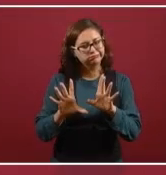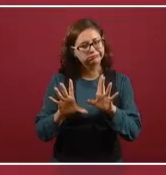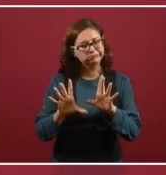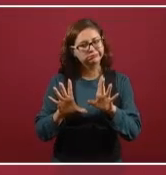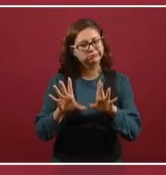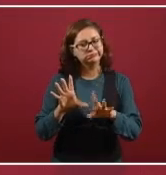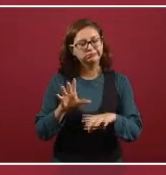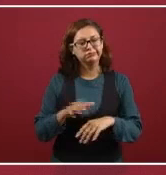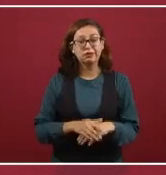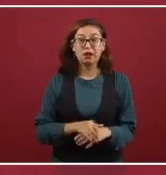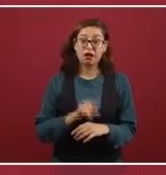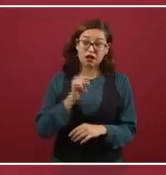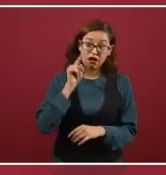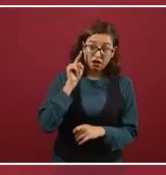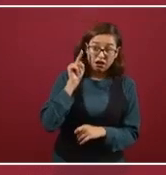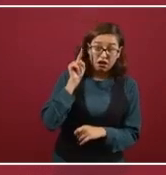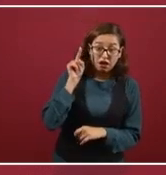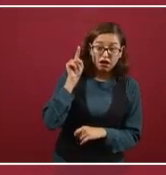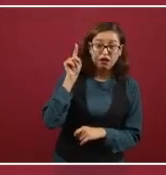de